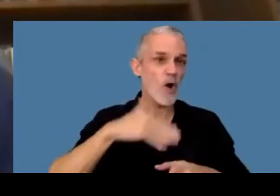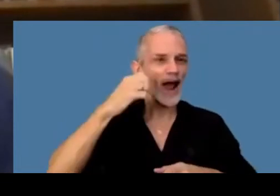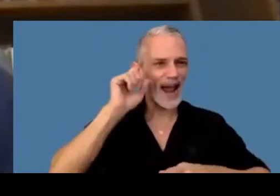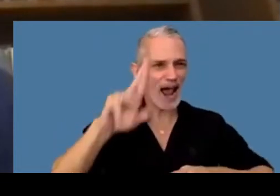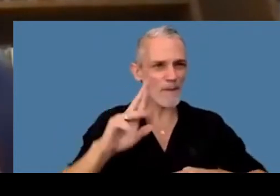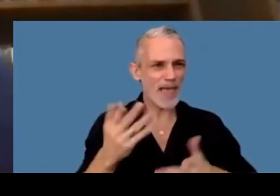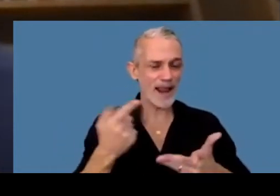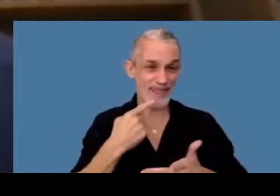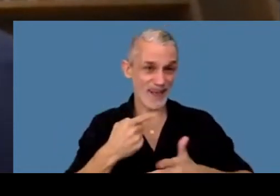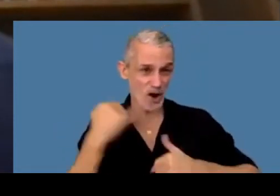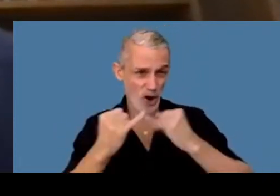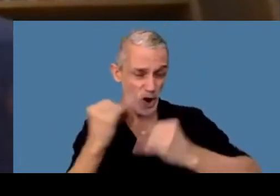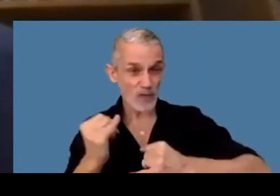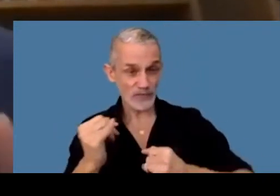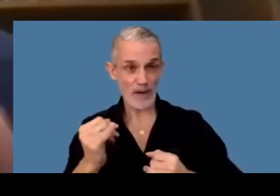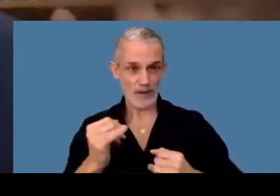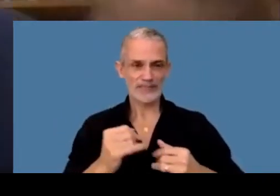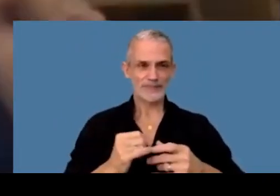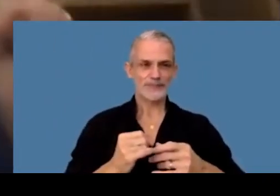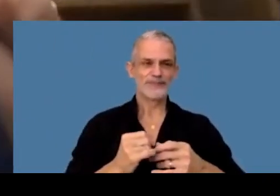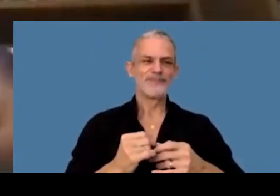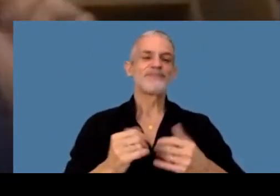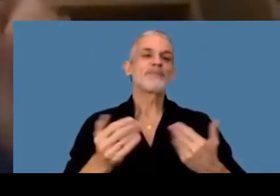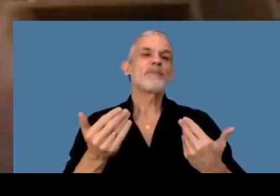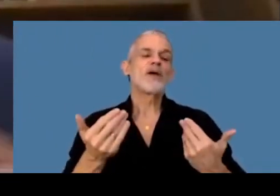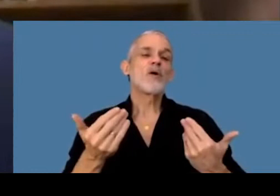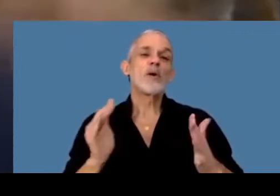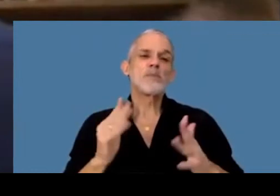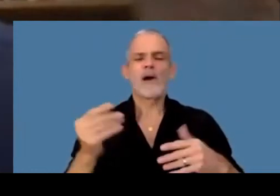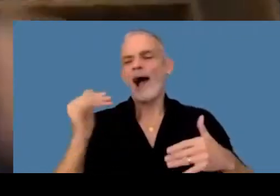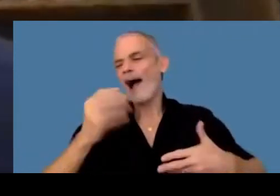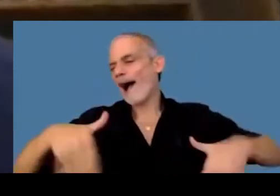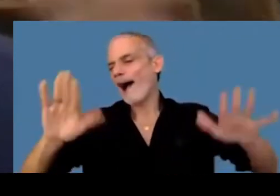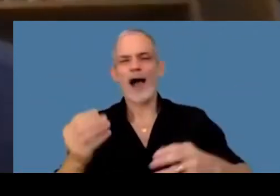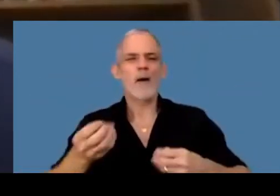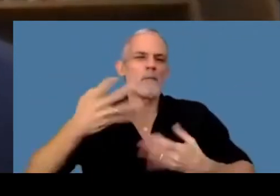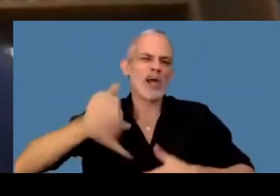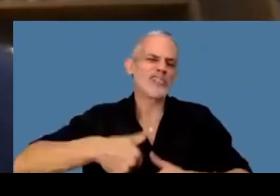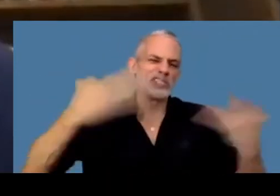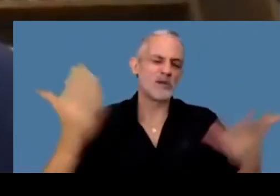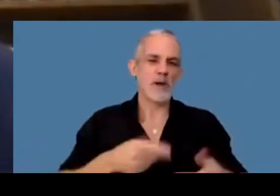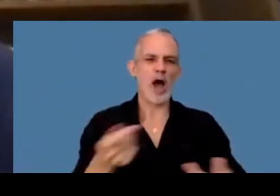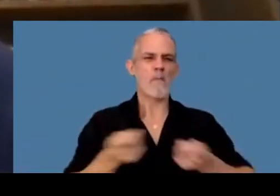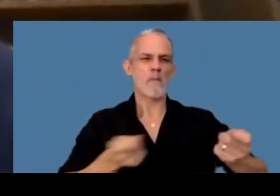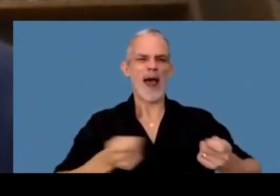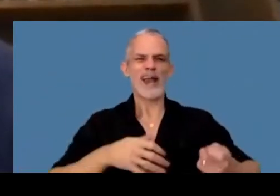que no es porque sí, para tener todo el control, no, es para evitar la atomización del poder